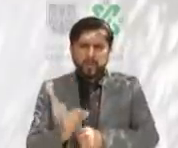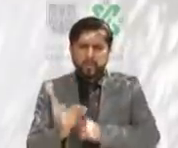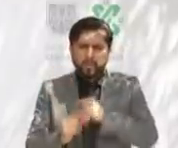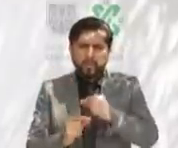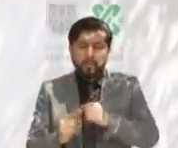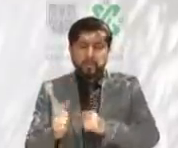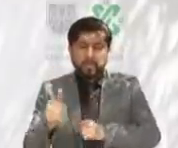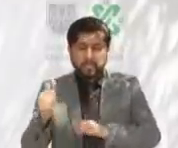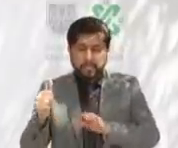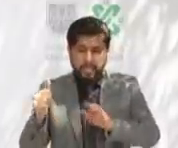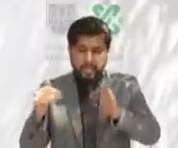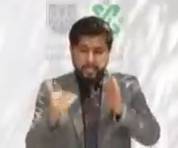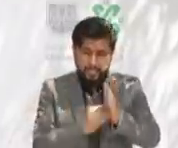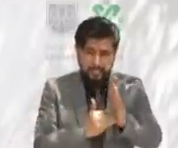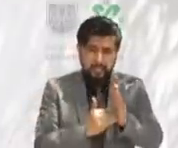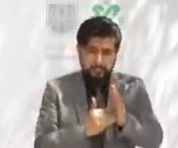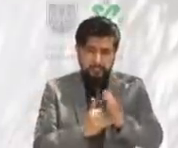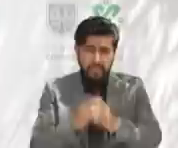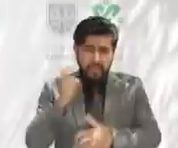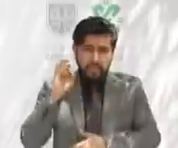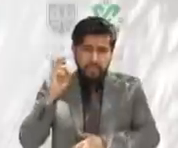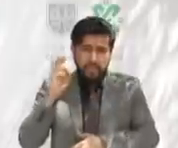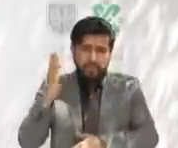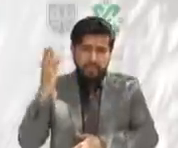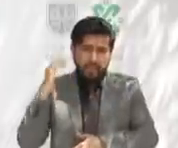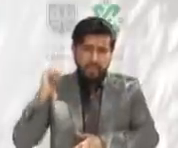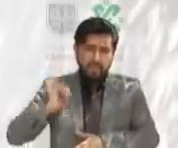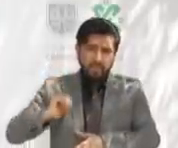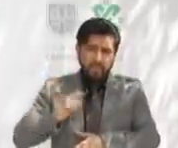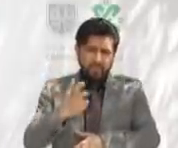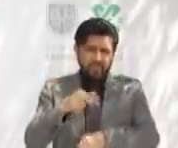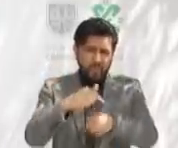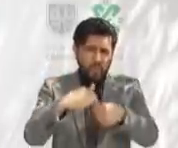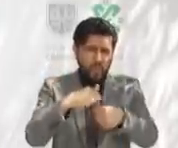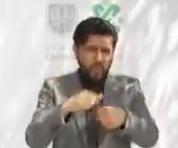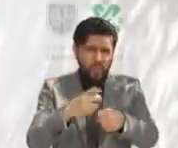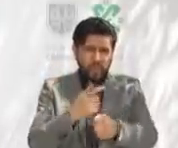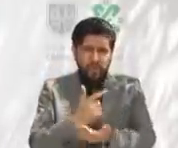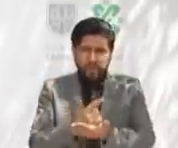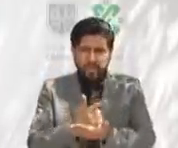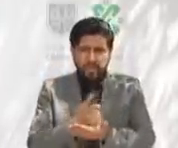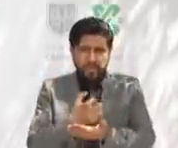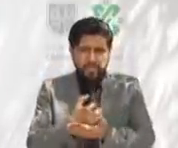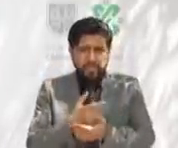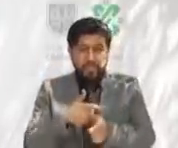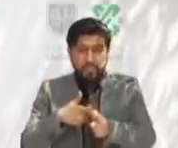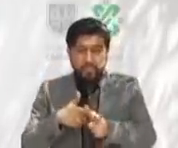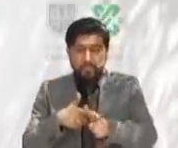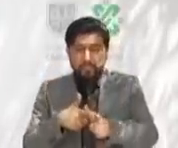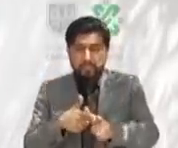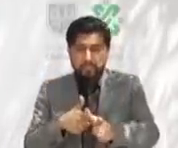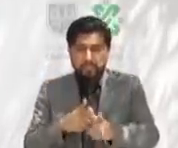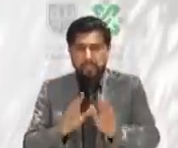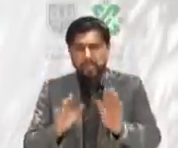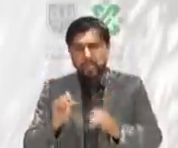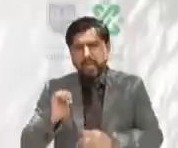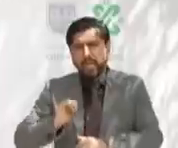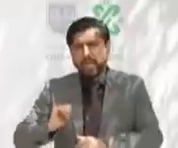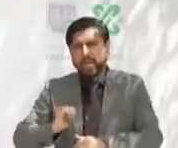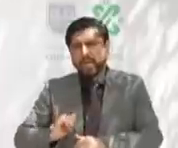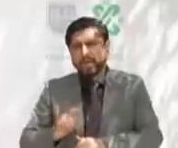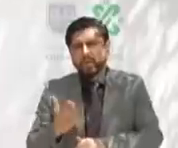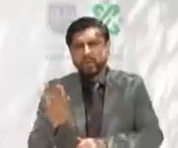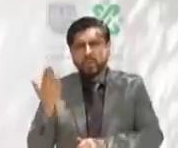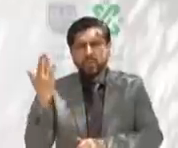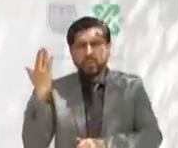6,000 microbuses de estos grises que todavía operan en la ciudad, con un modelo que se diseñó desde